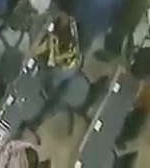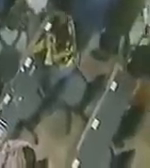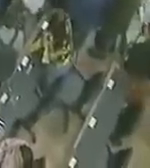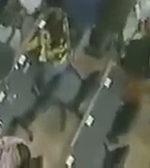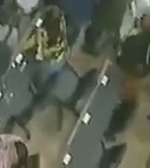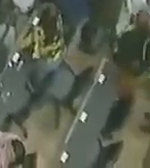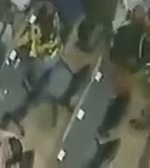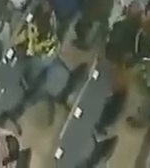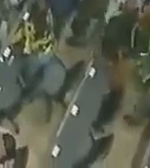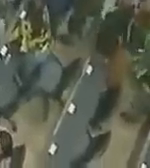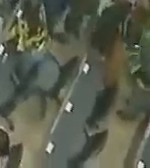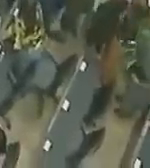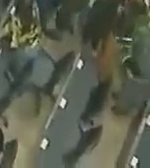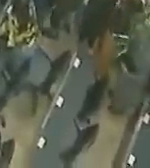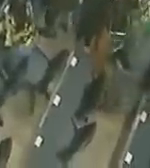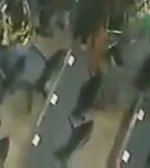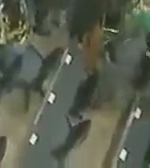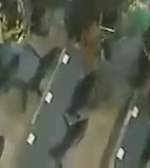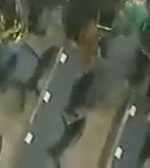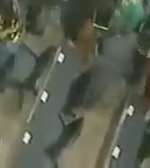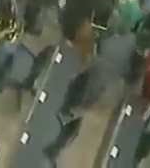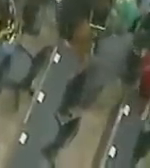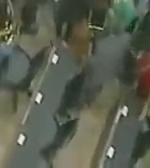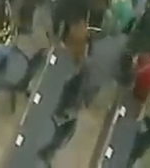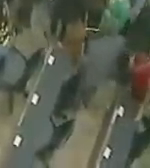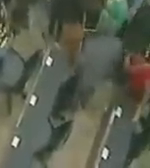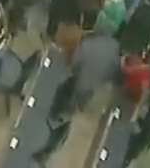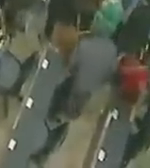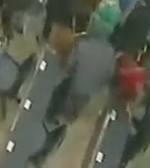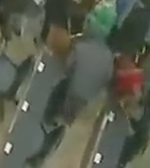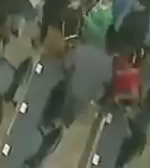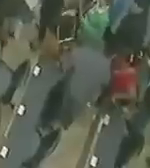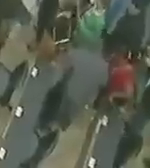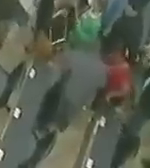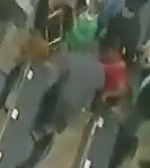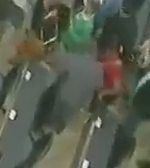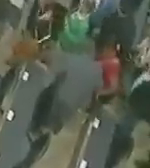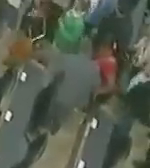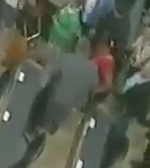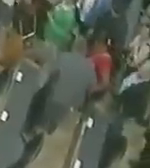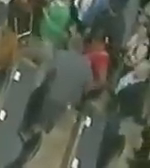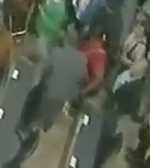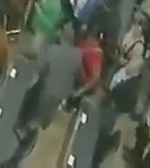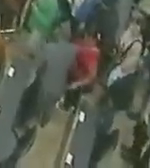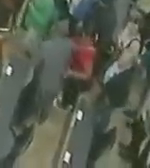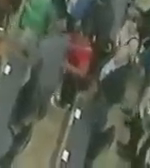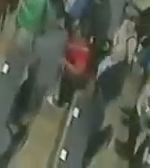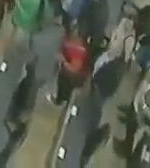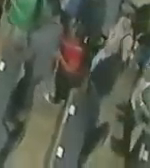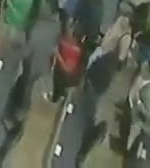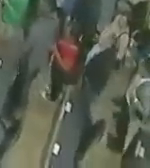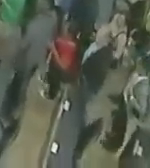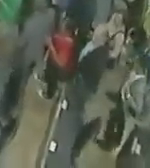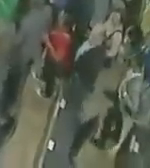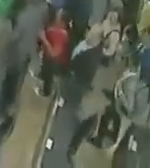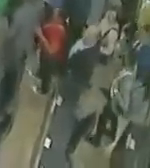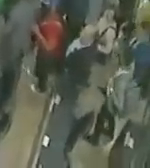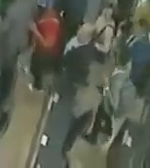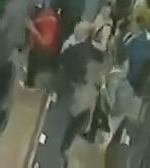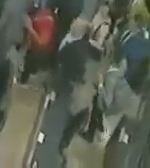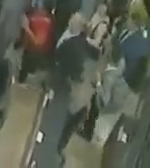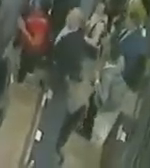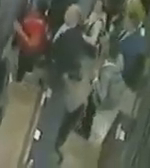los consejos comunales, tomó la palabra el diputado Willy Medina, solicitando